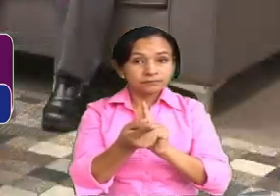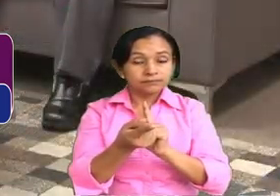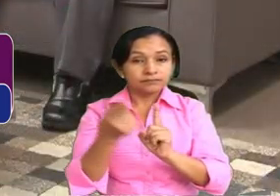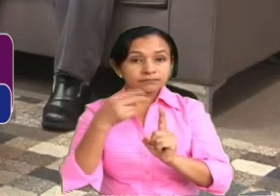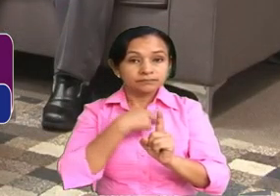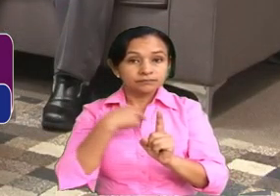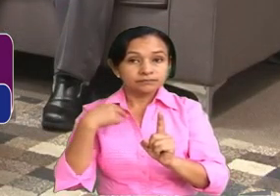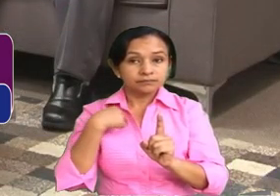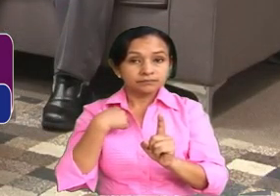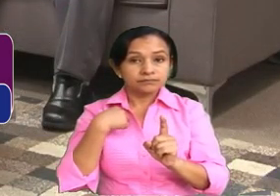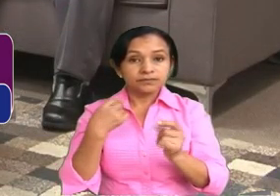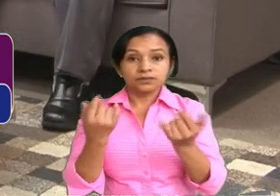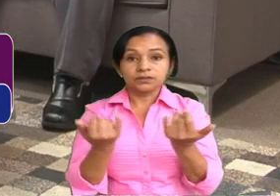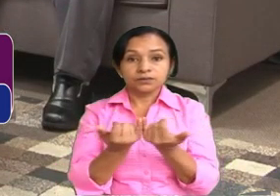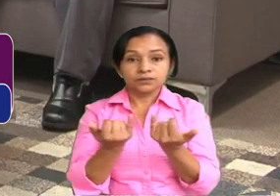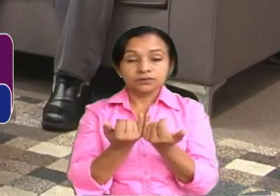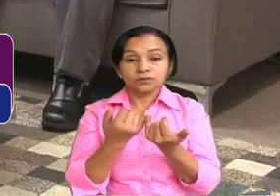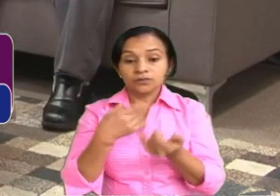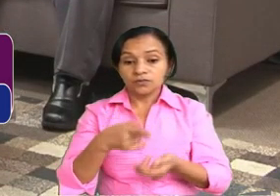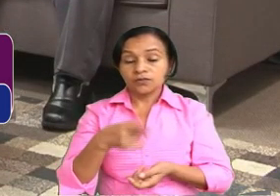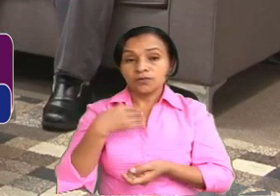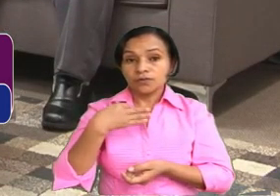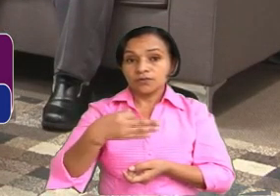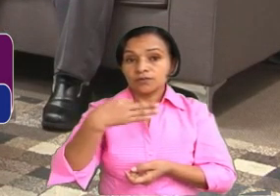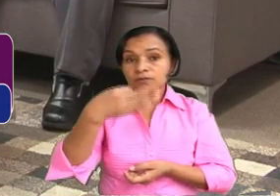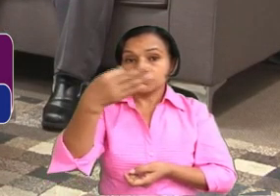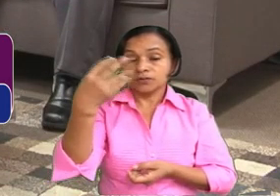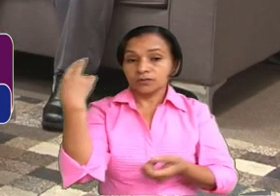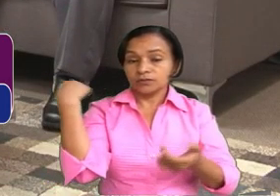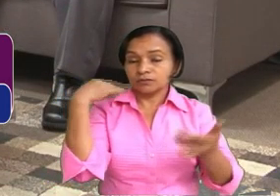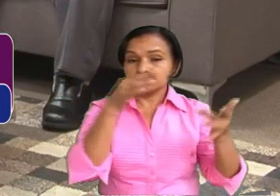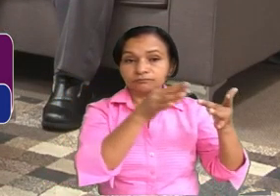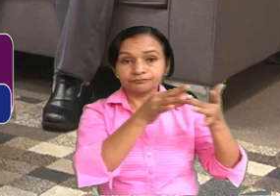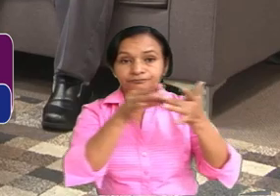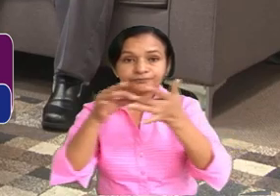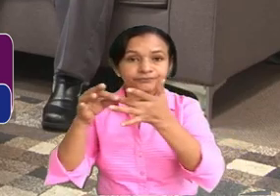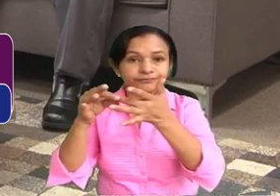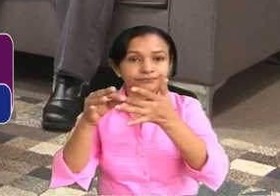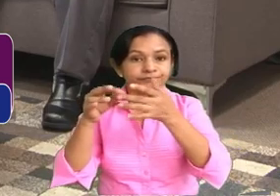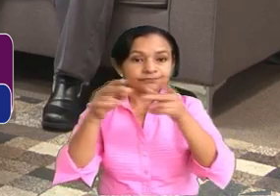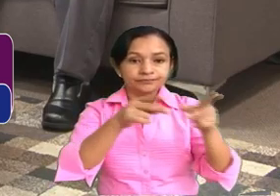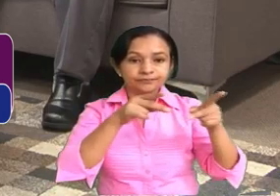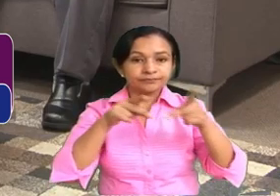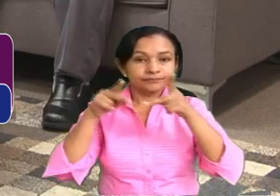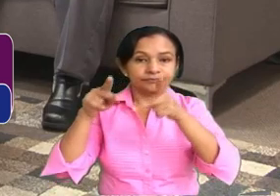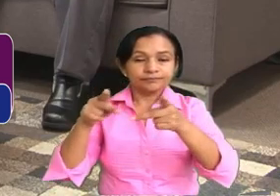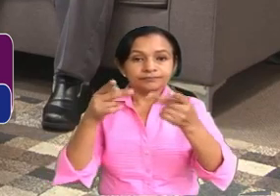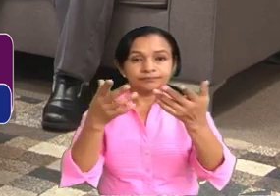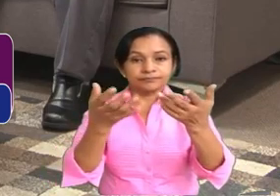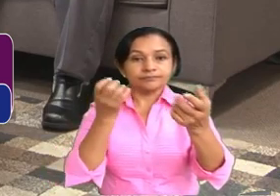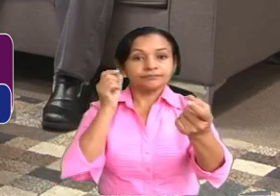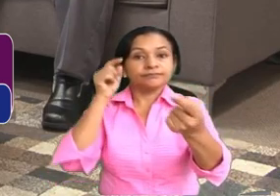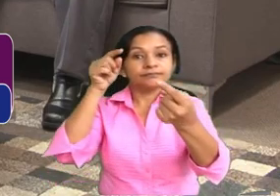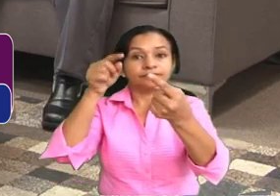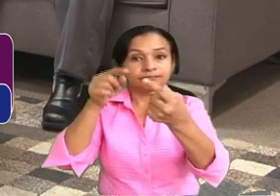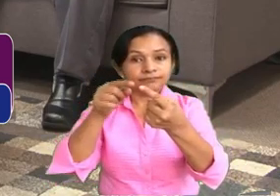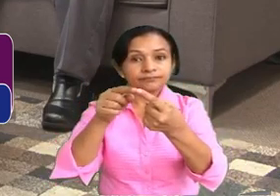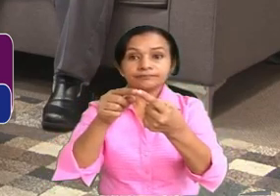pasa? Que en ellos tenemos futuros profesionales que estamos, y ese es el objetivo,